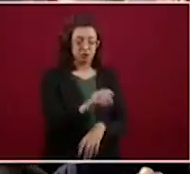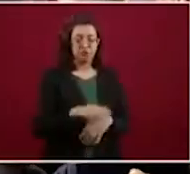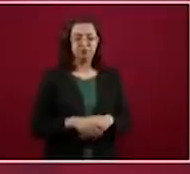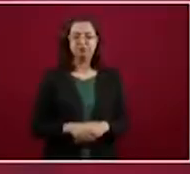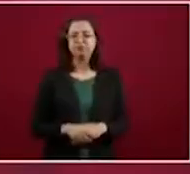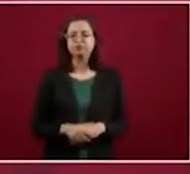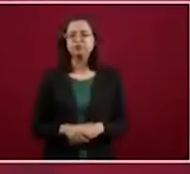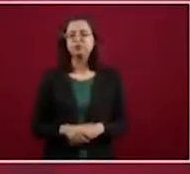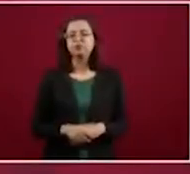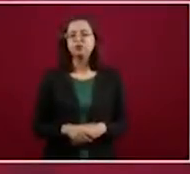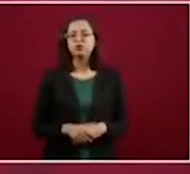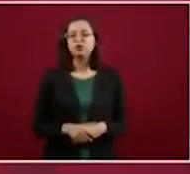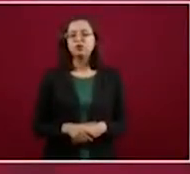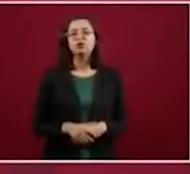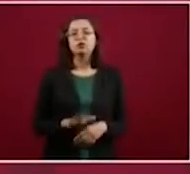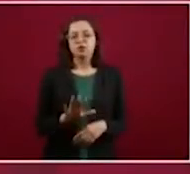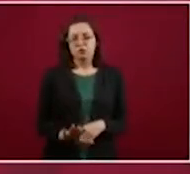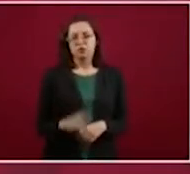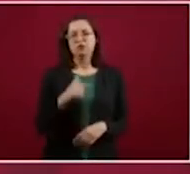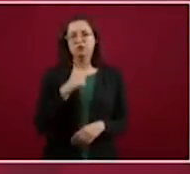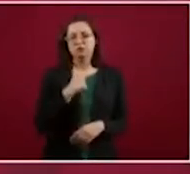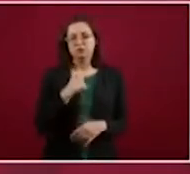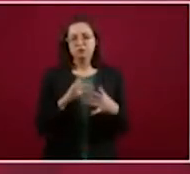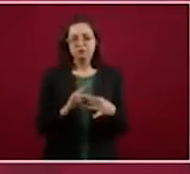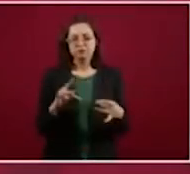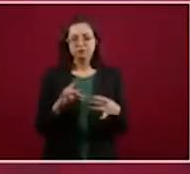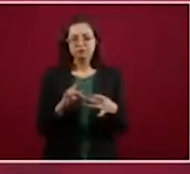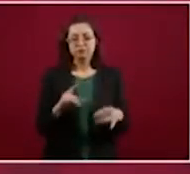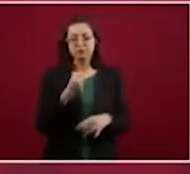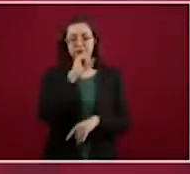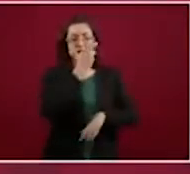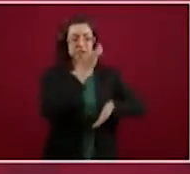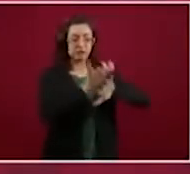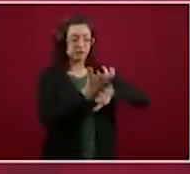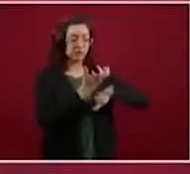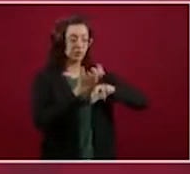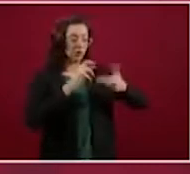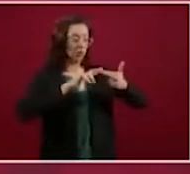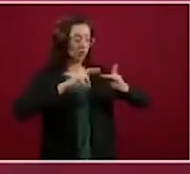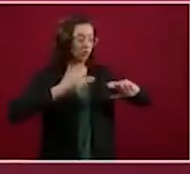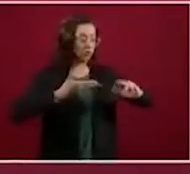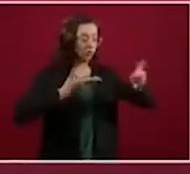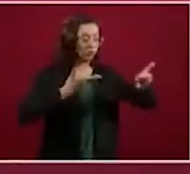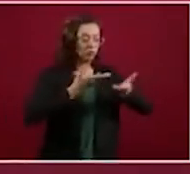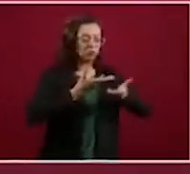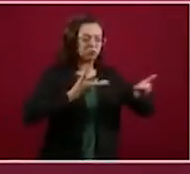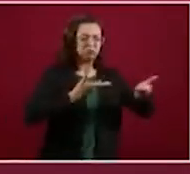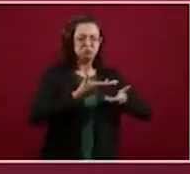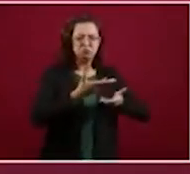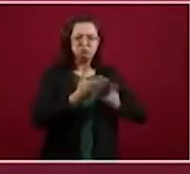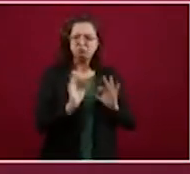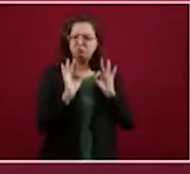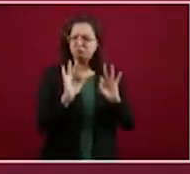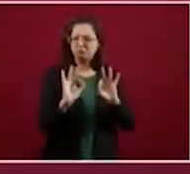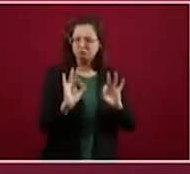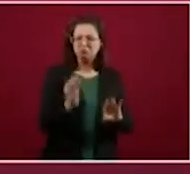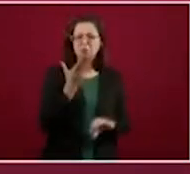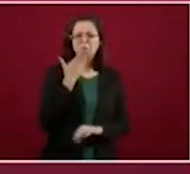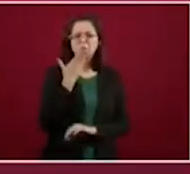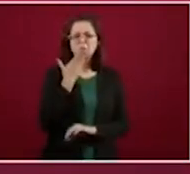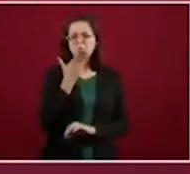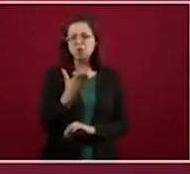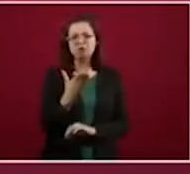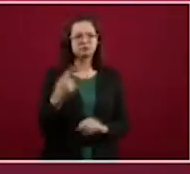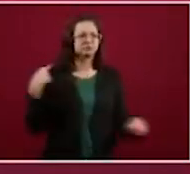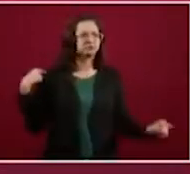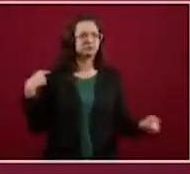Yo pensaría que la relación con los Estados Unidos está en uno de los mejores momentos de